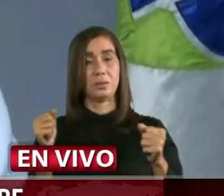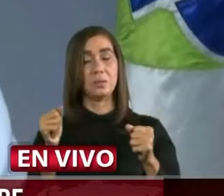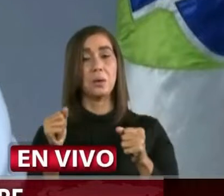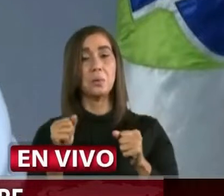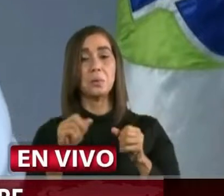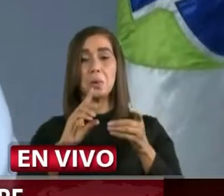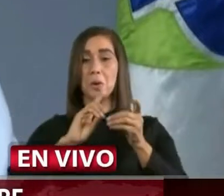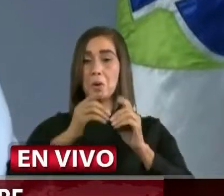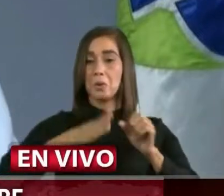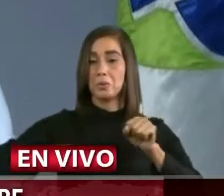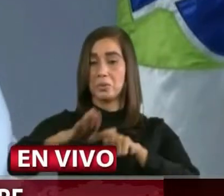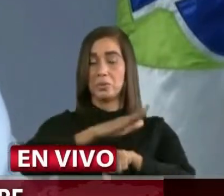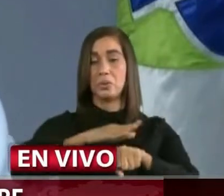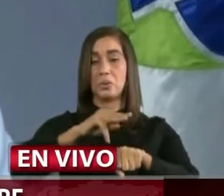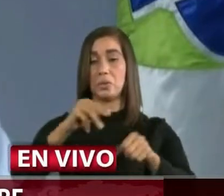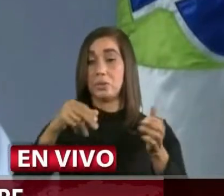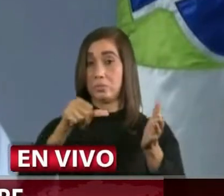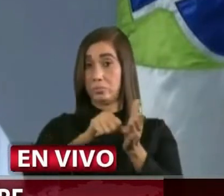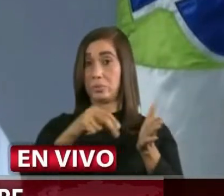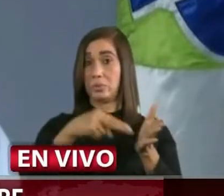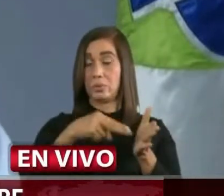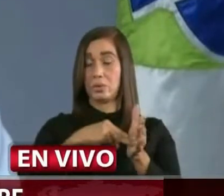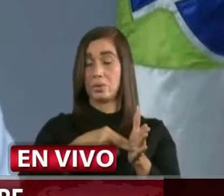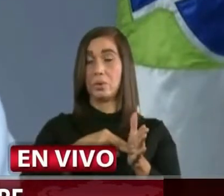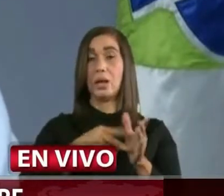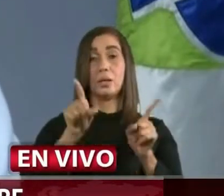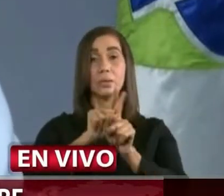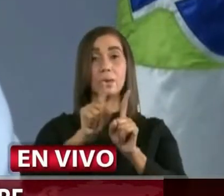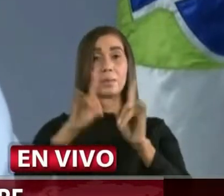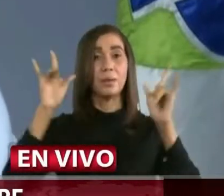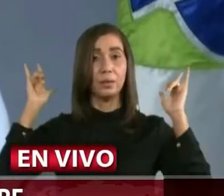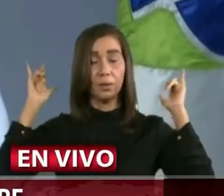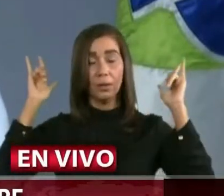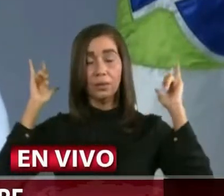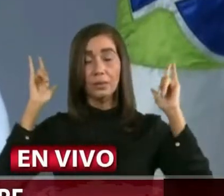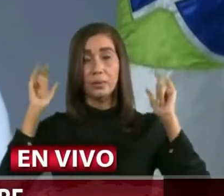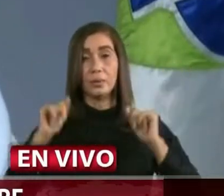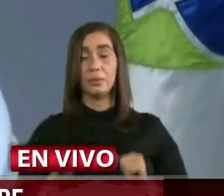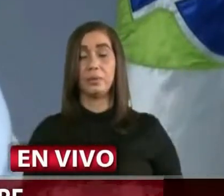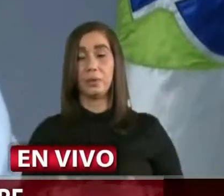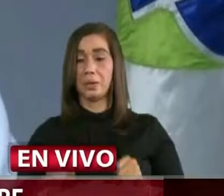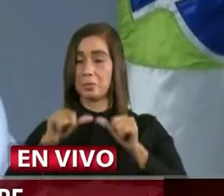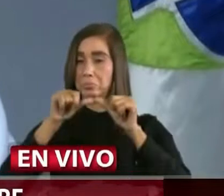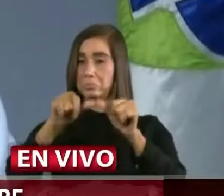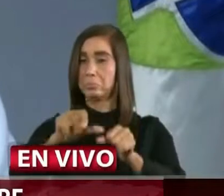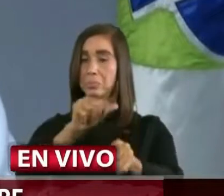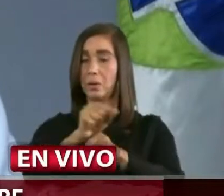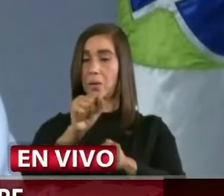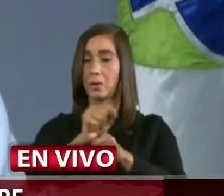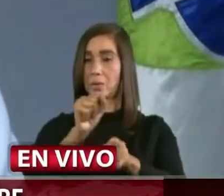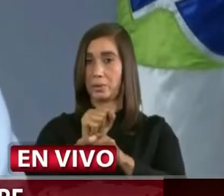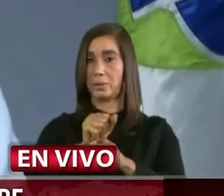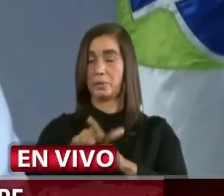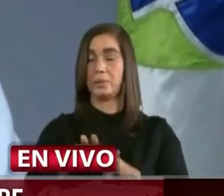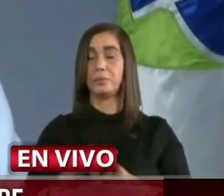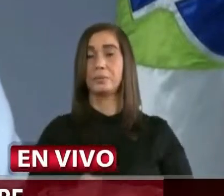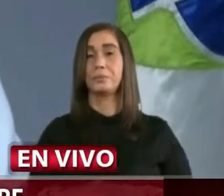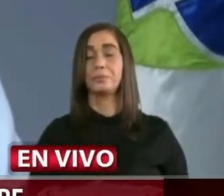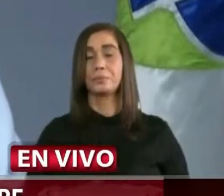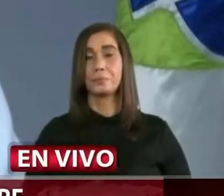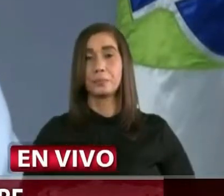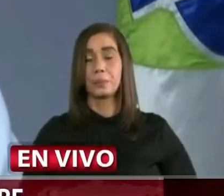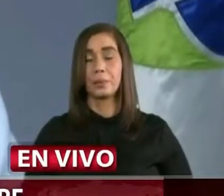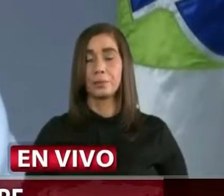área del Distrito Nacional y de Santiago, que son las que tienen divisiones internas.